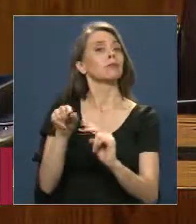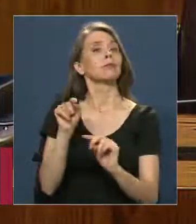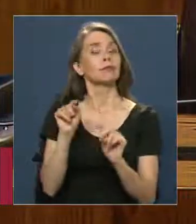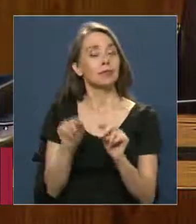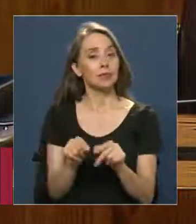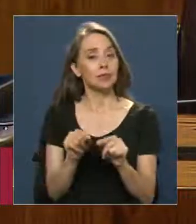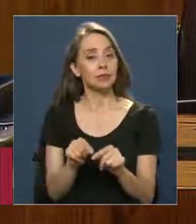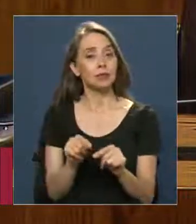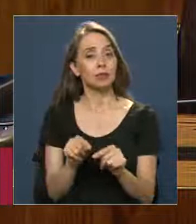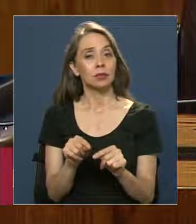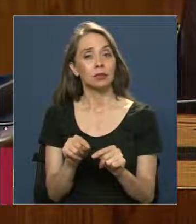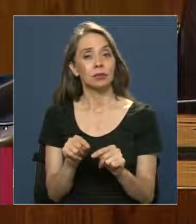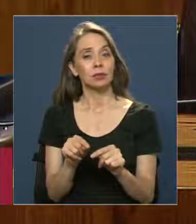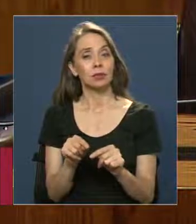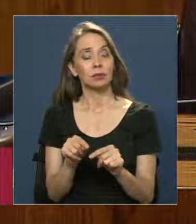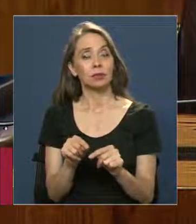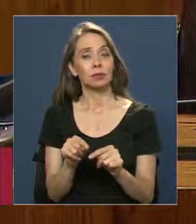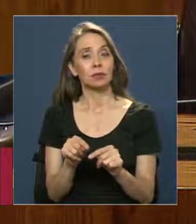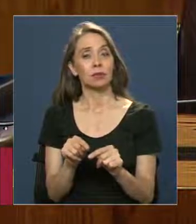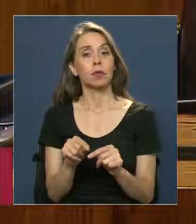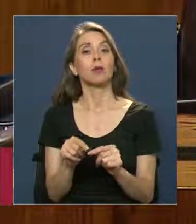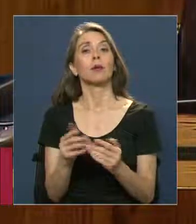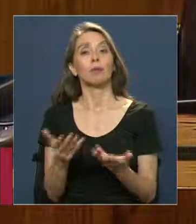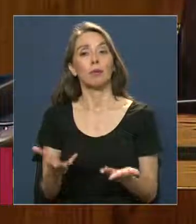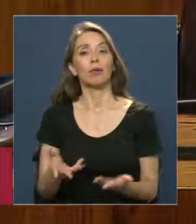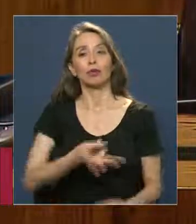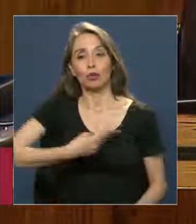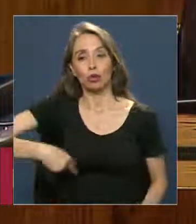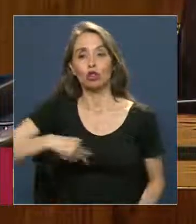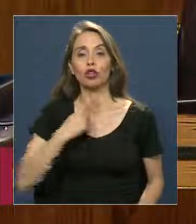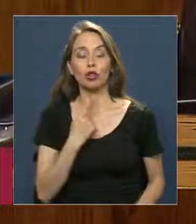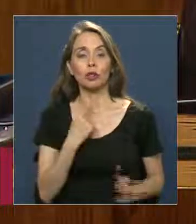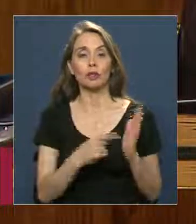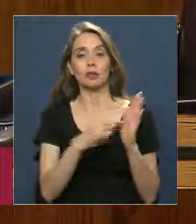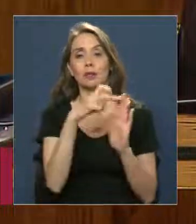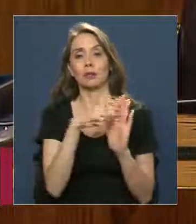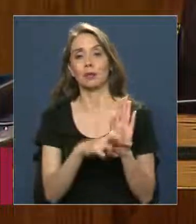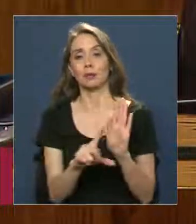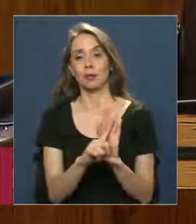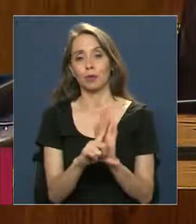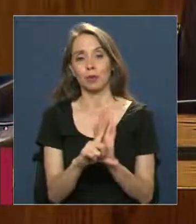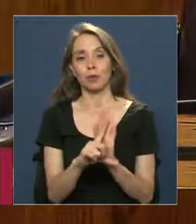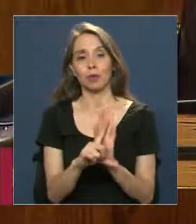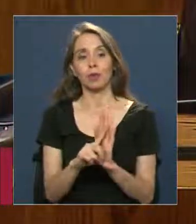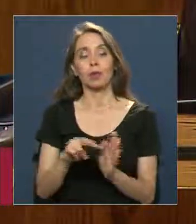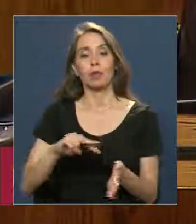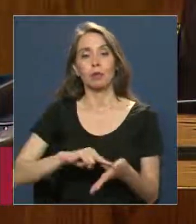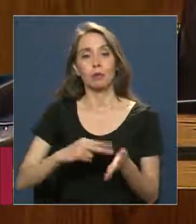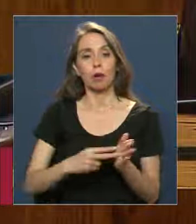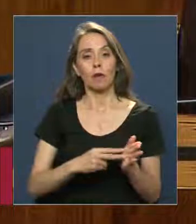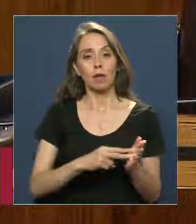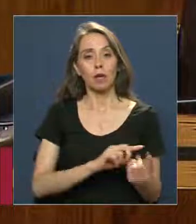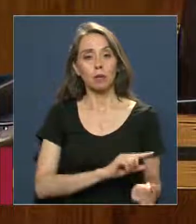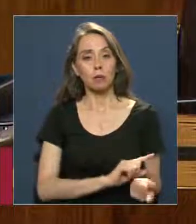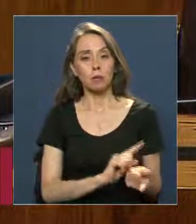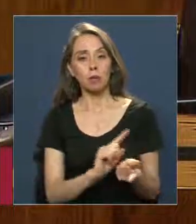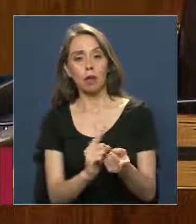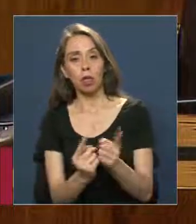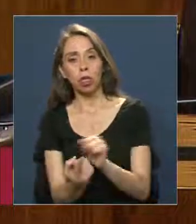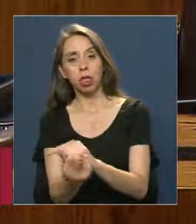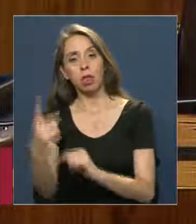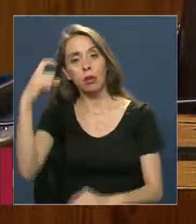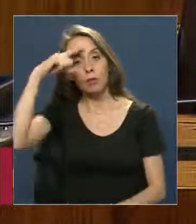generado el interés por esta iniciativa. Sin embargo, el problema se complejiza porque